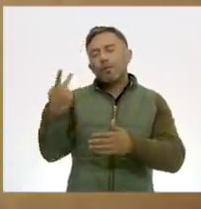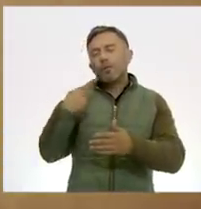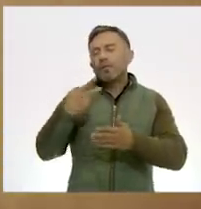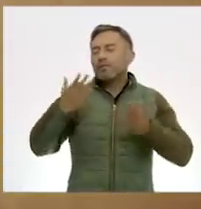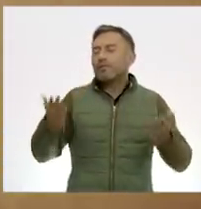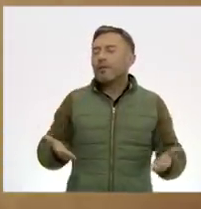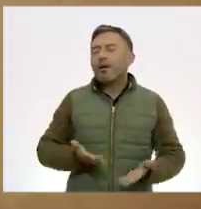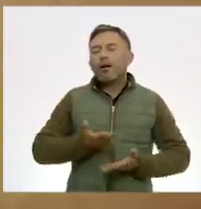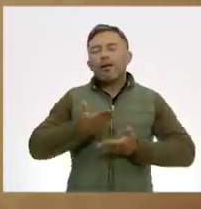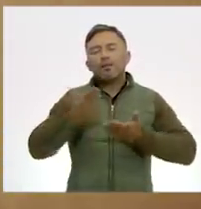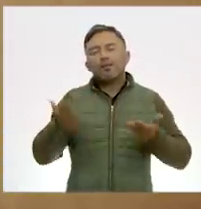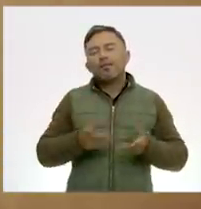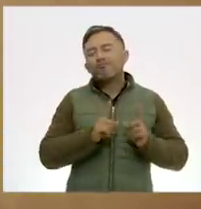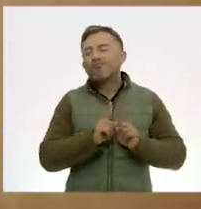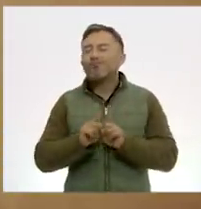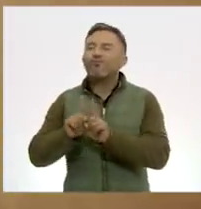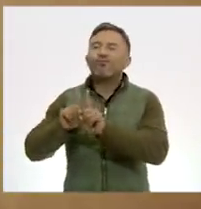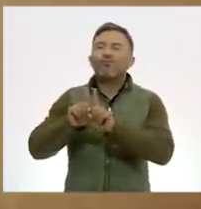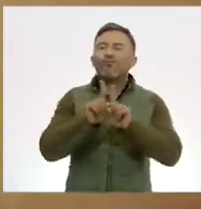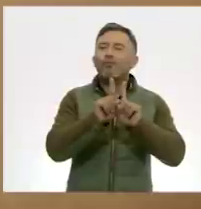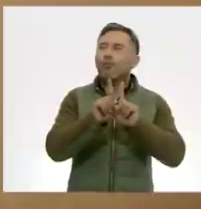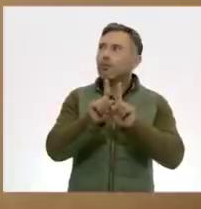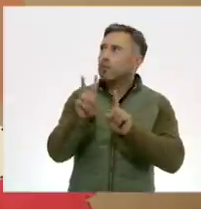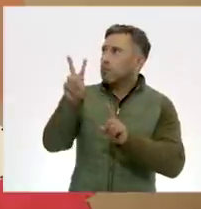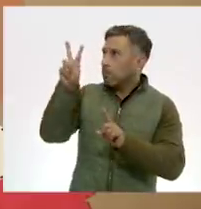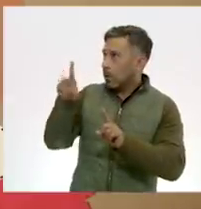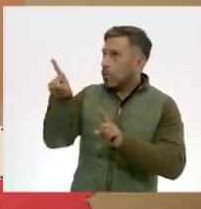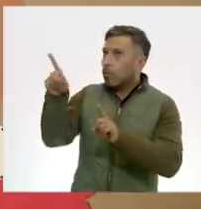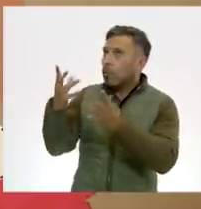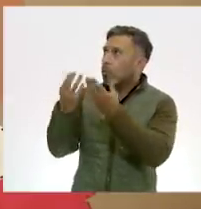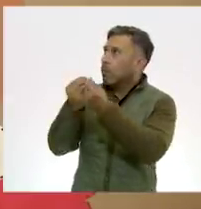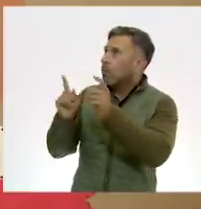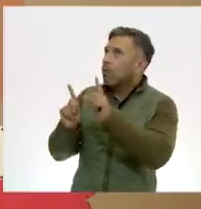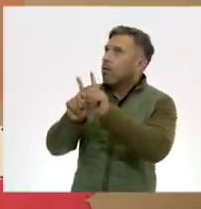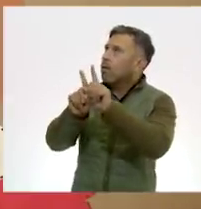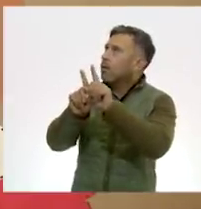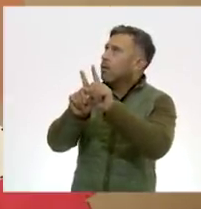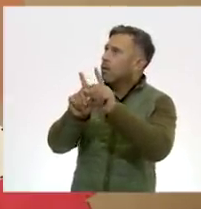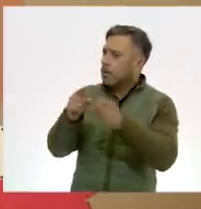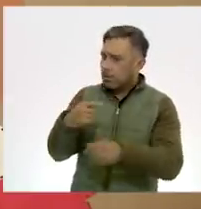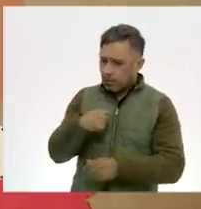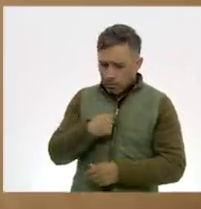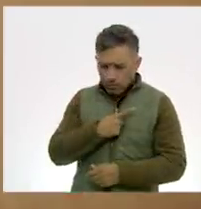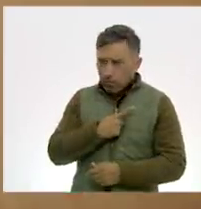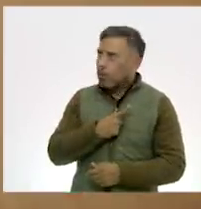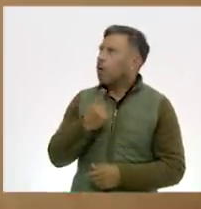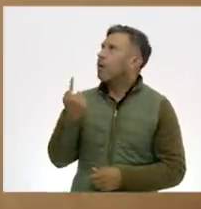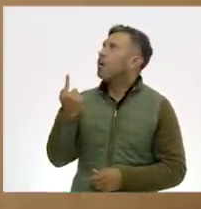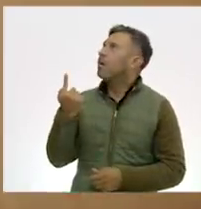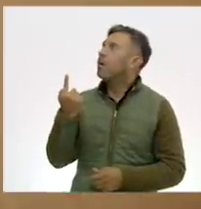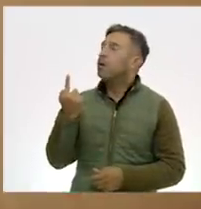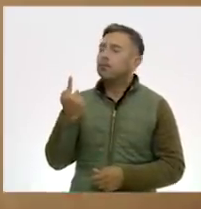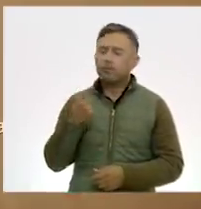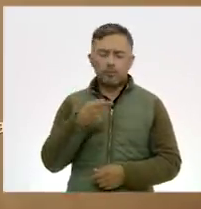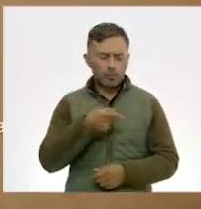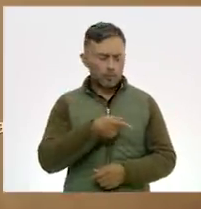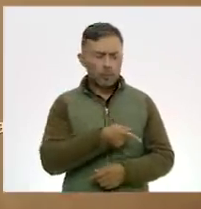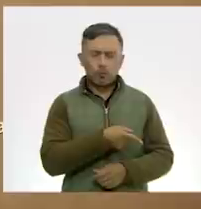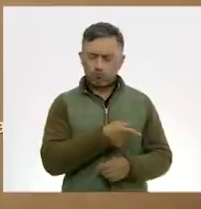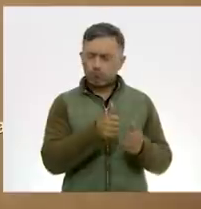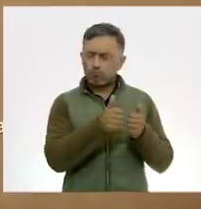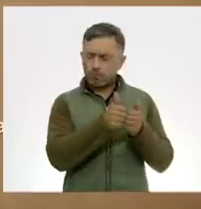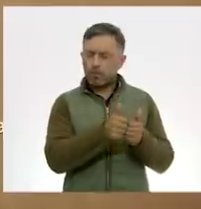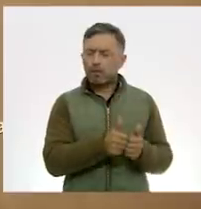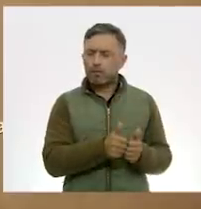Hachwaha, yana bingetel. Kushtunete no. Teche, yanapata alwaye, okin